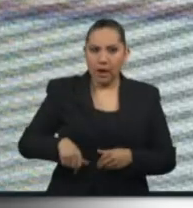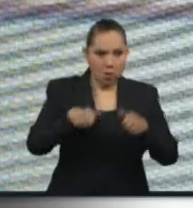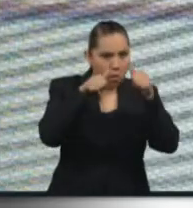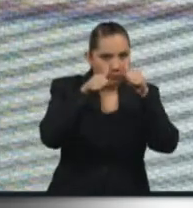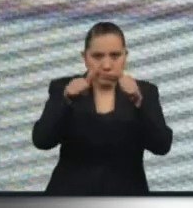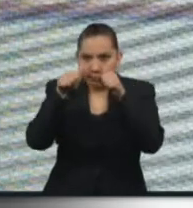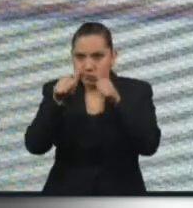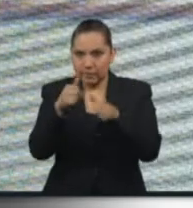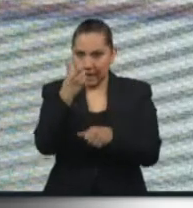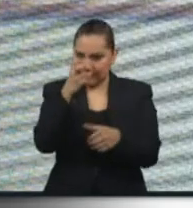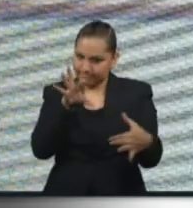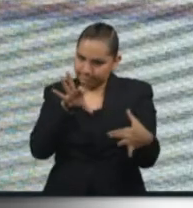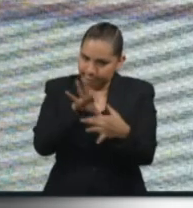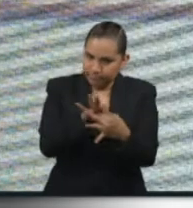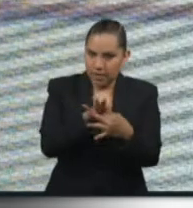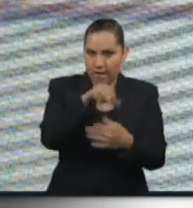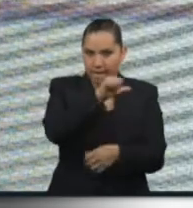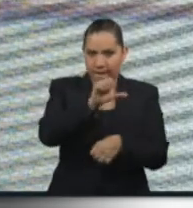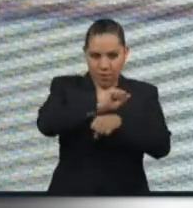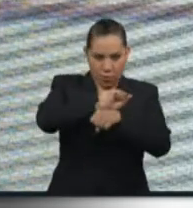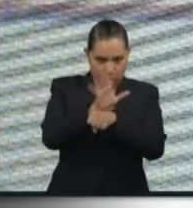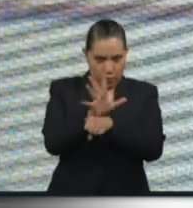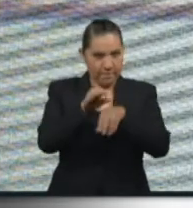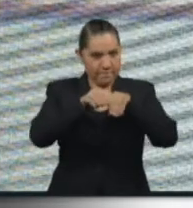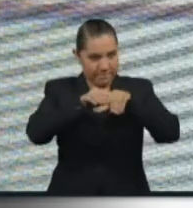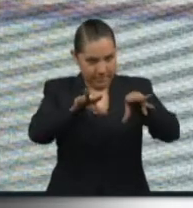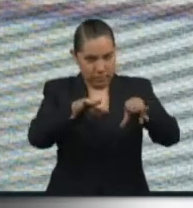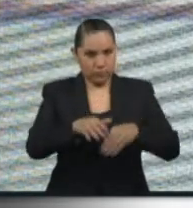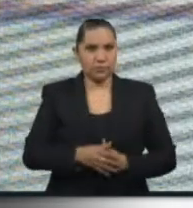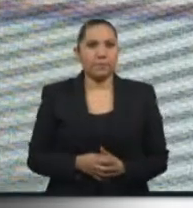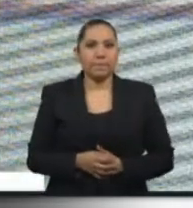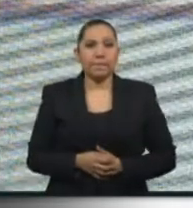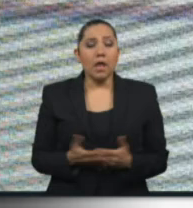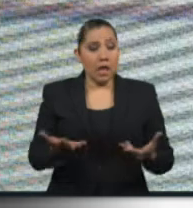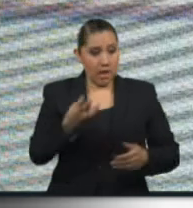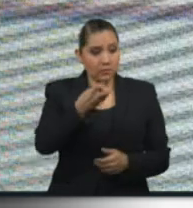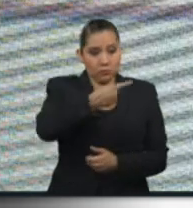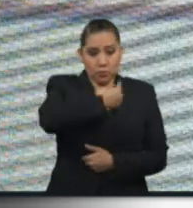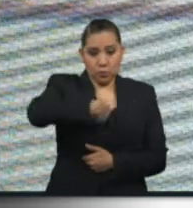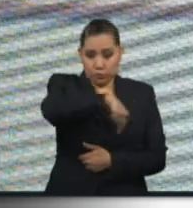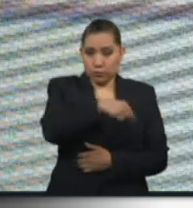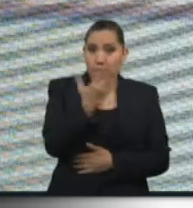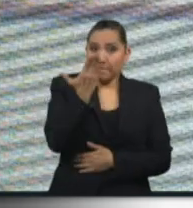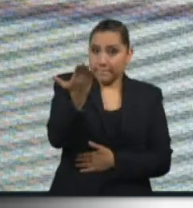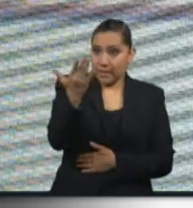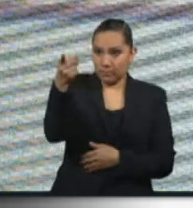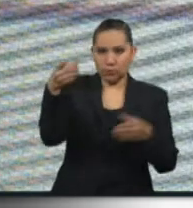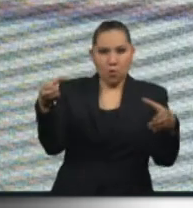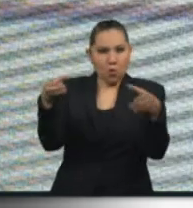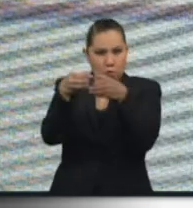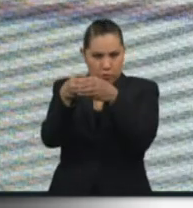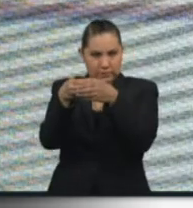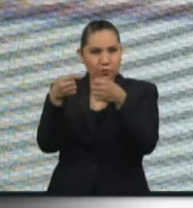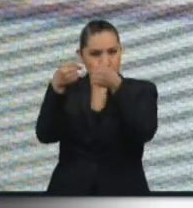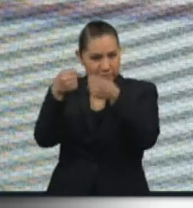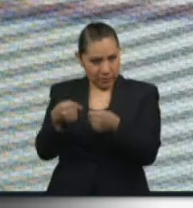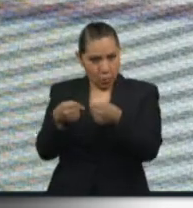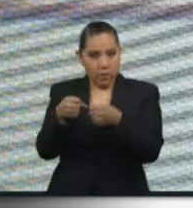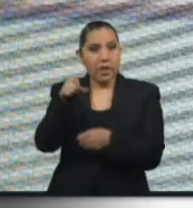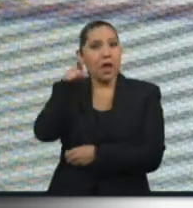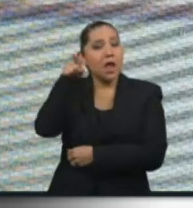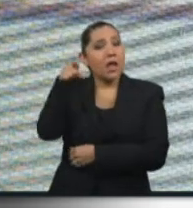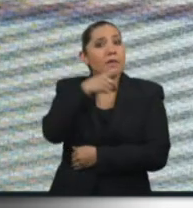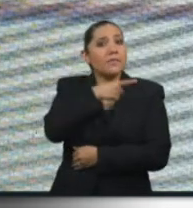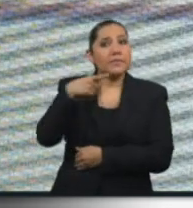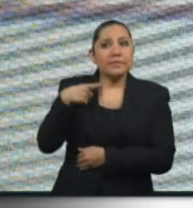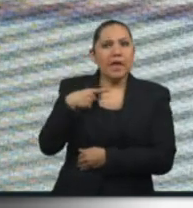Por ello, convocamos al Consejo de Salubridad General para emitir de manera inmediata la declaratoria de